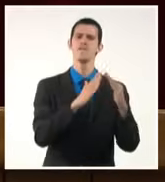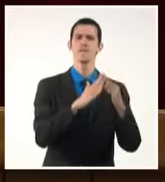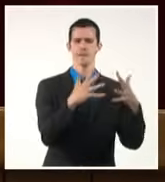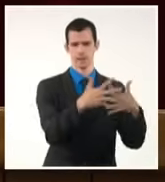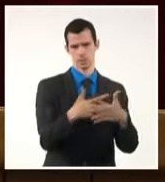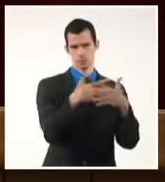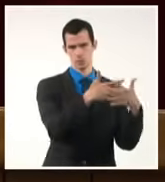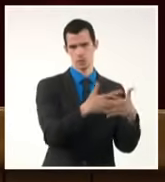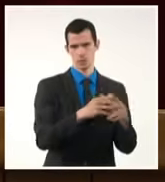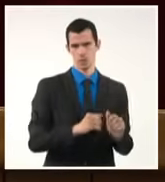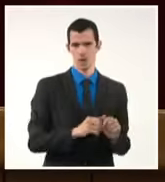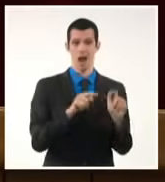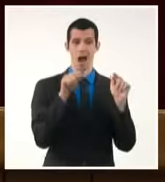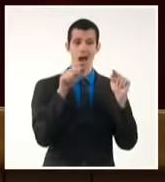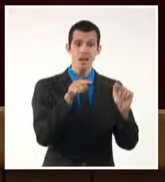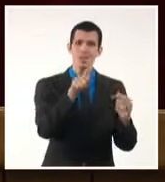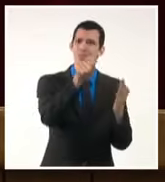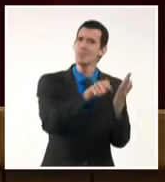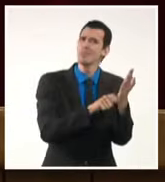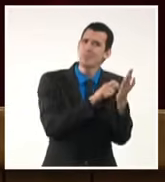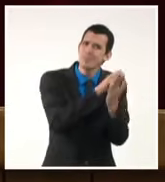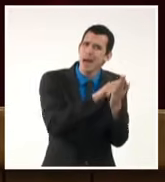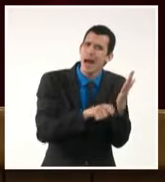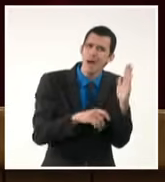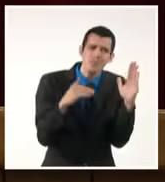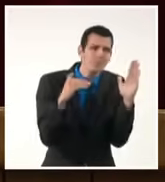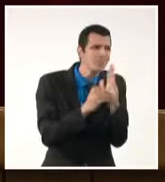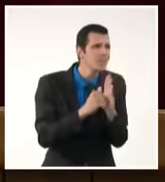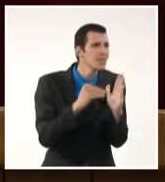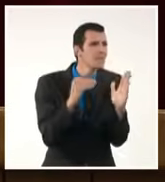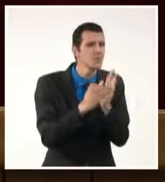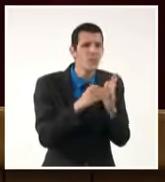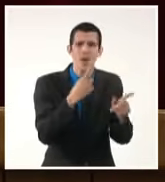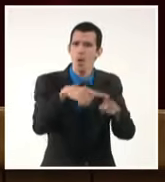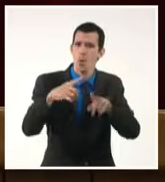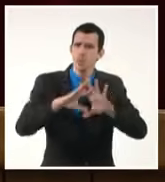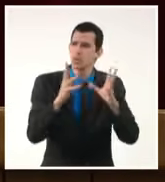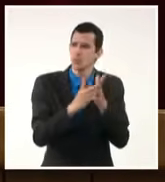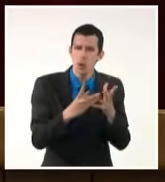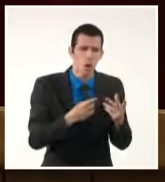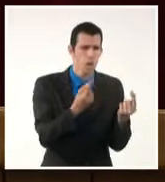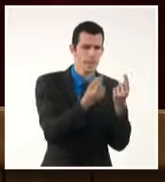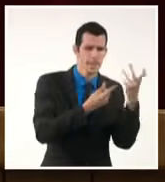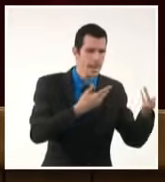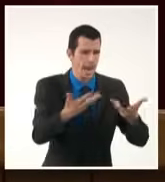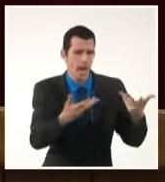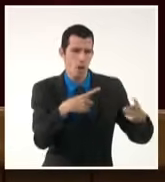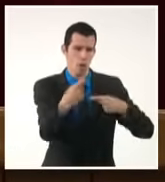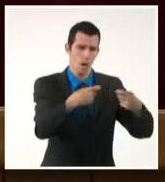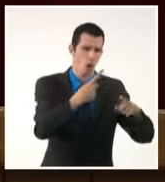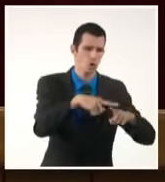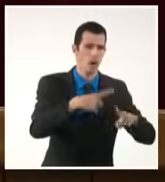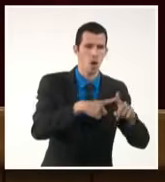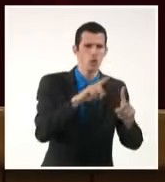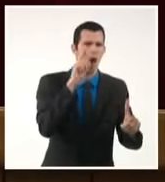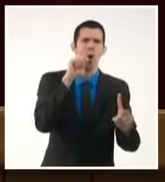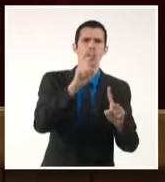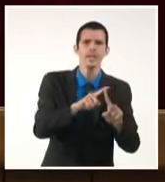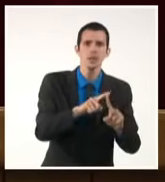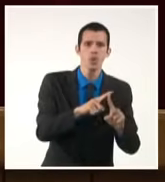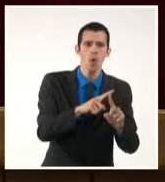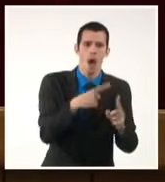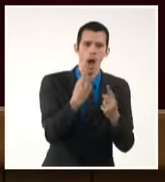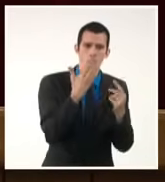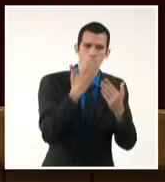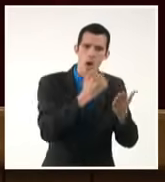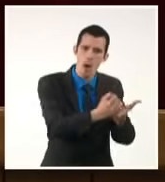financian, organizan y realizan planes violentos contra Cuba y sus dependencias diplomáticas, incluso en nuestra sede,